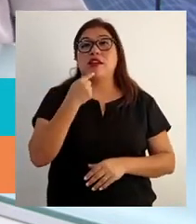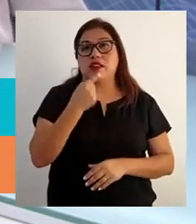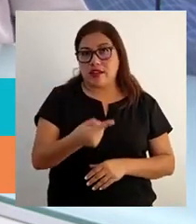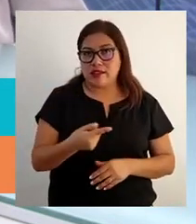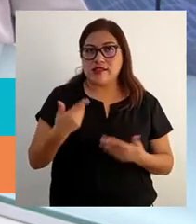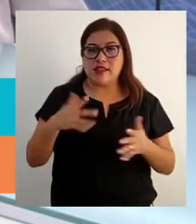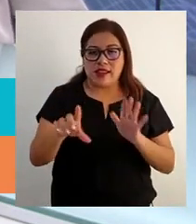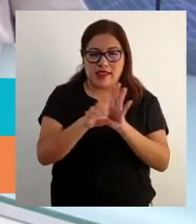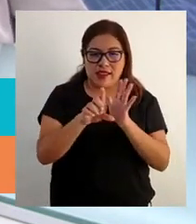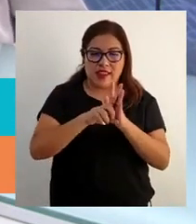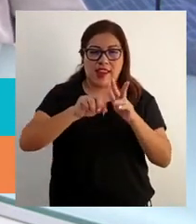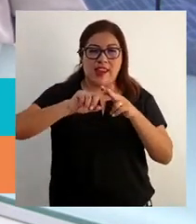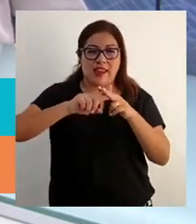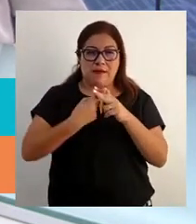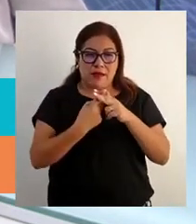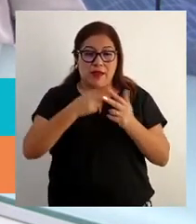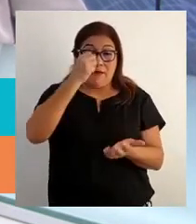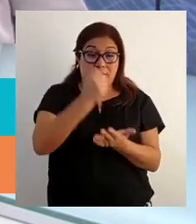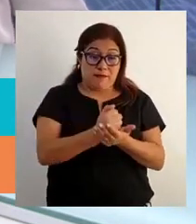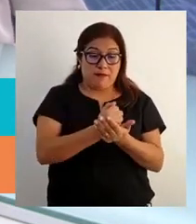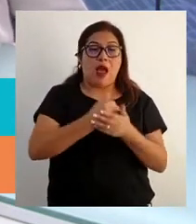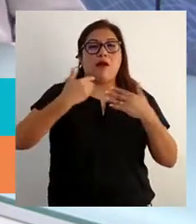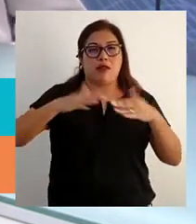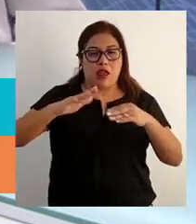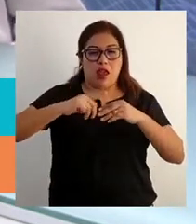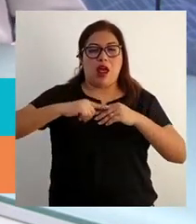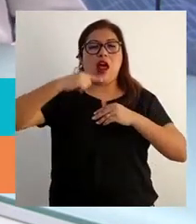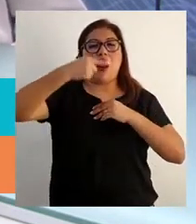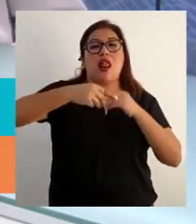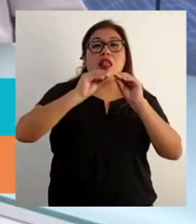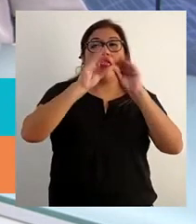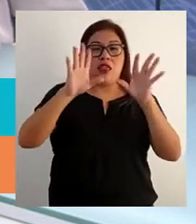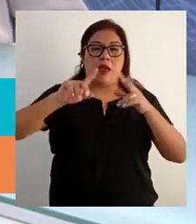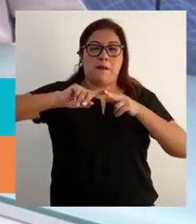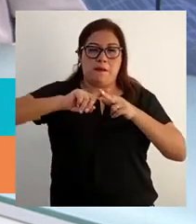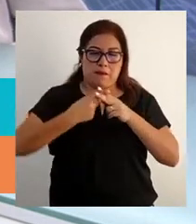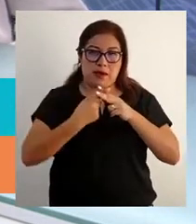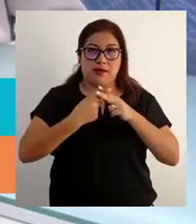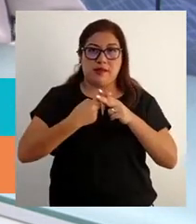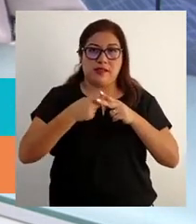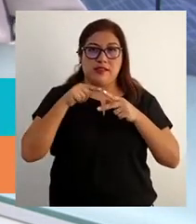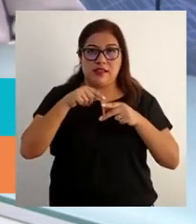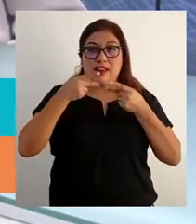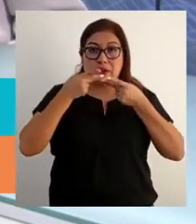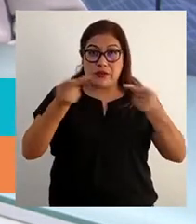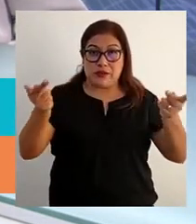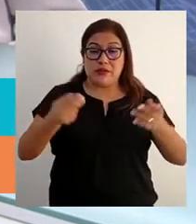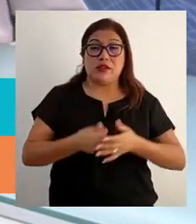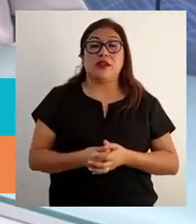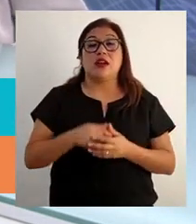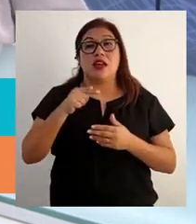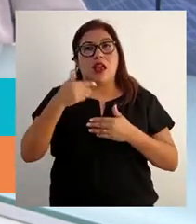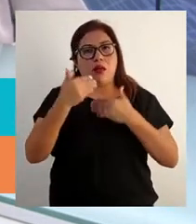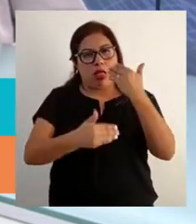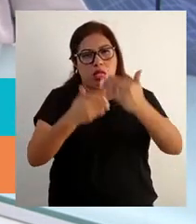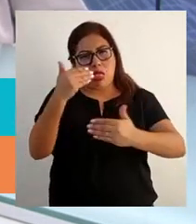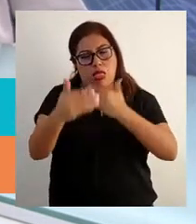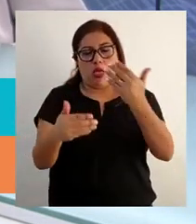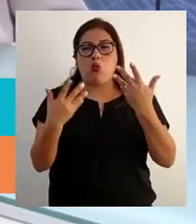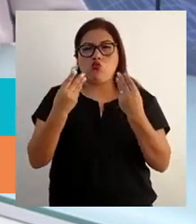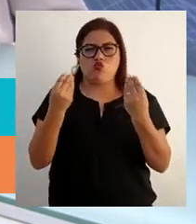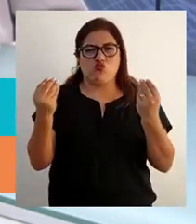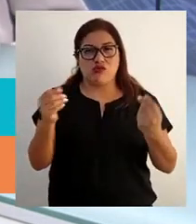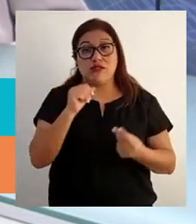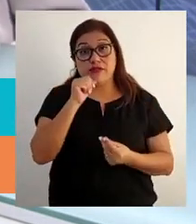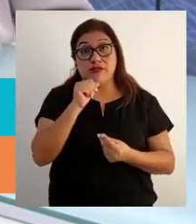al día siguiente de su promulgación. Y sin embargo, hay muchísimo camino por recorrer para